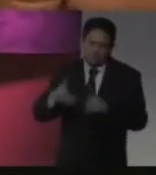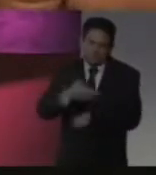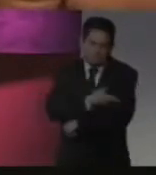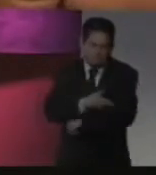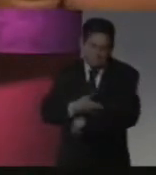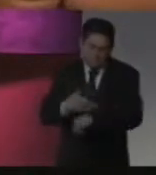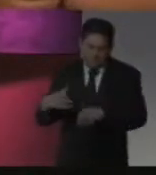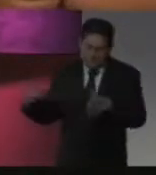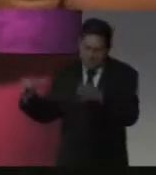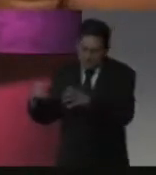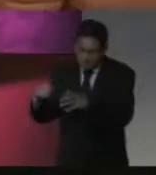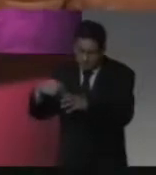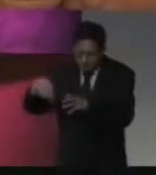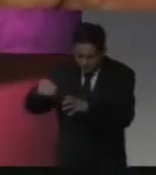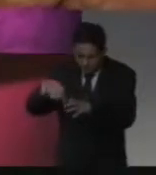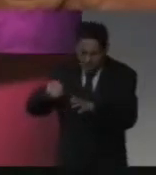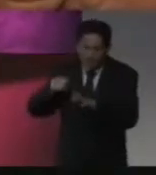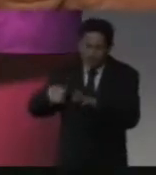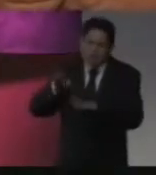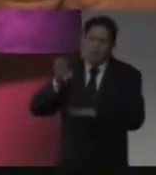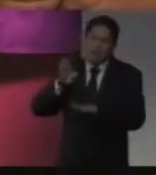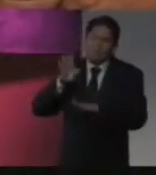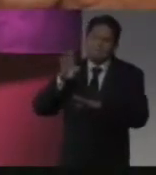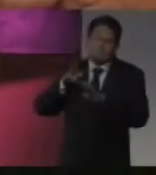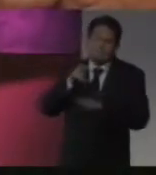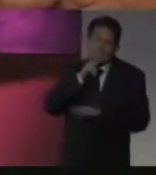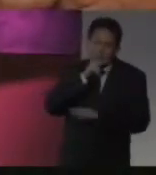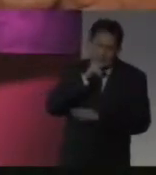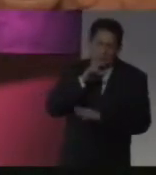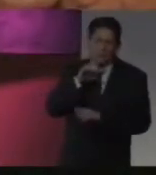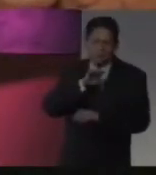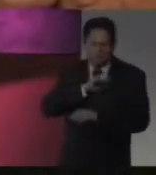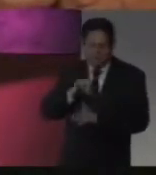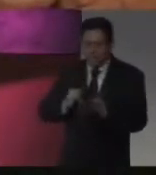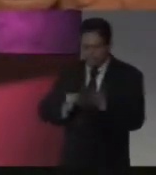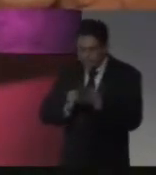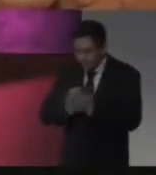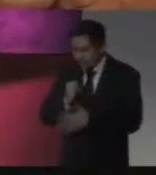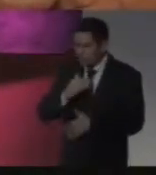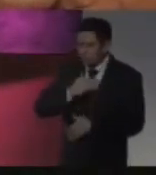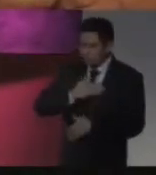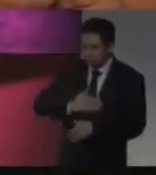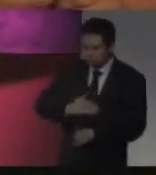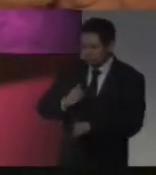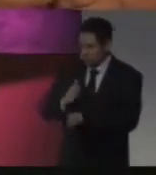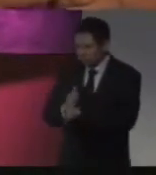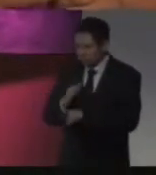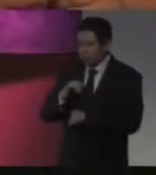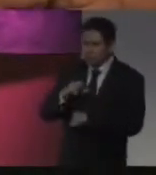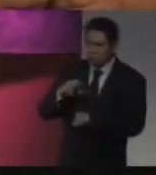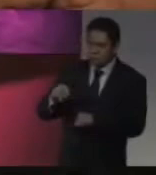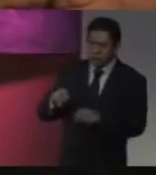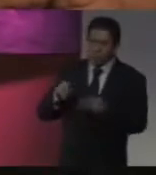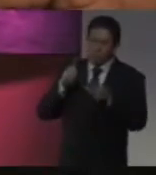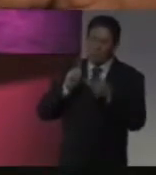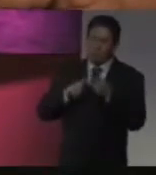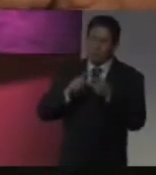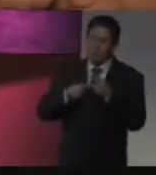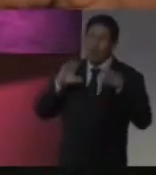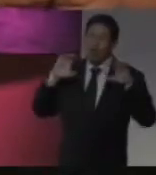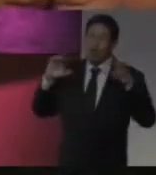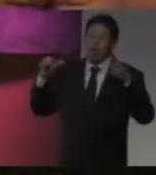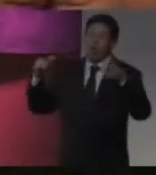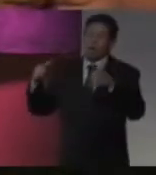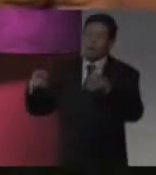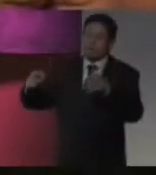ya como una instancia de hacer justicia, sí, la comunidad, sí, ¿verdad? Es